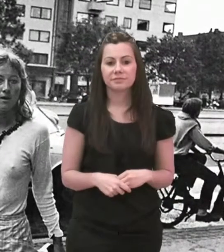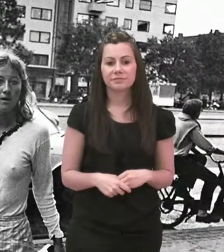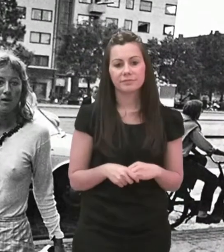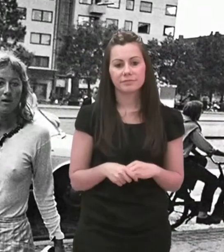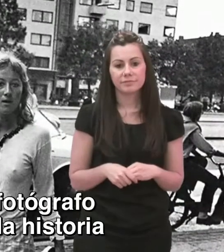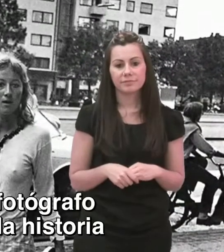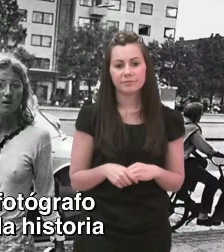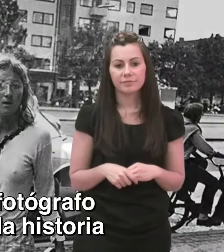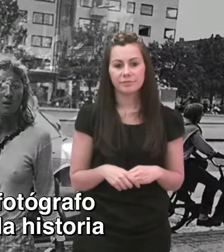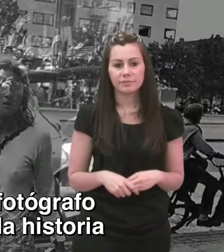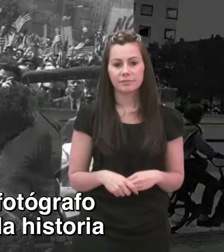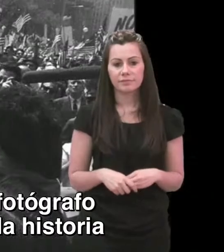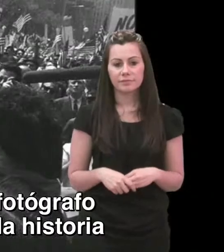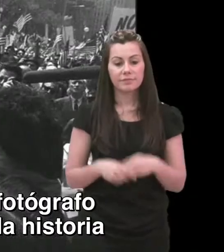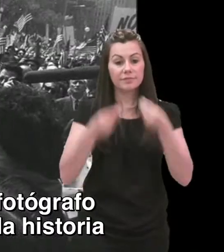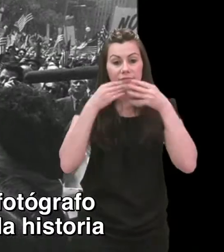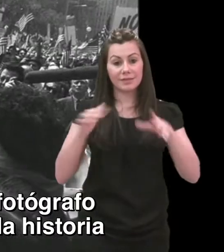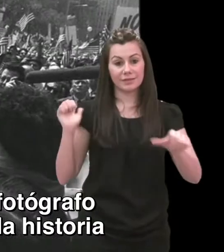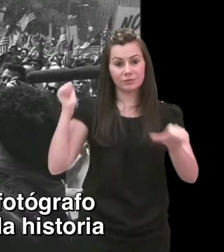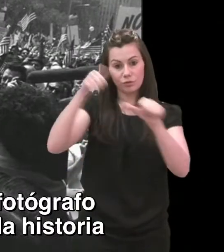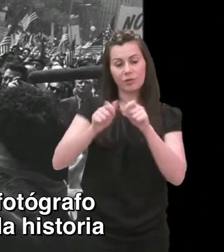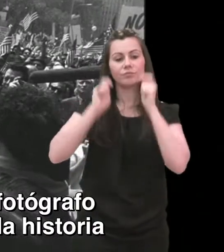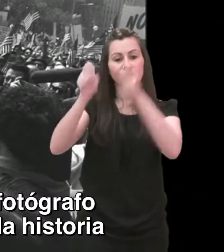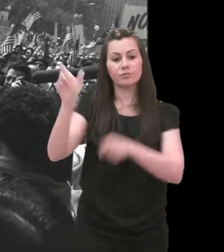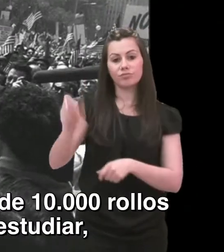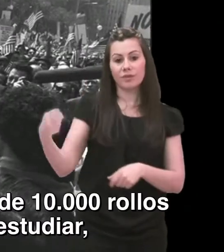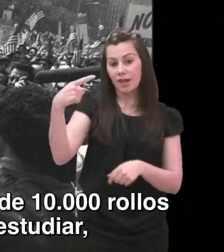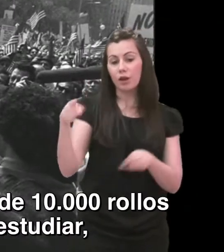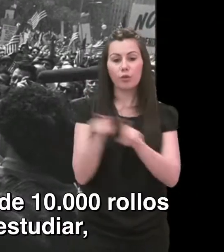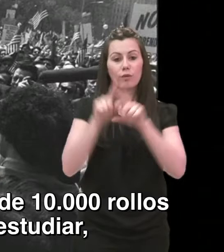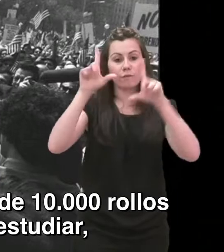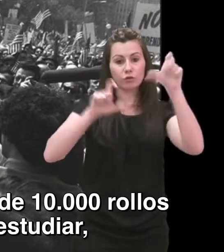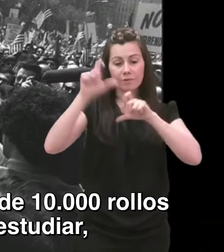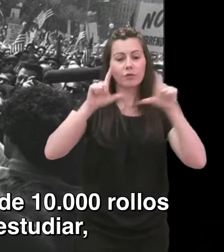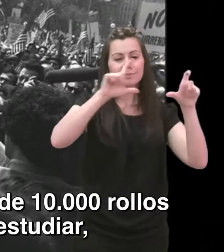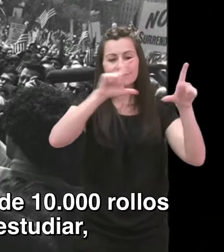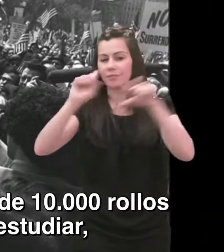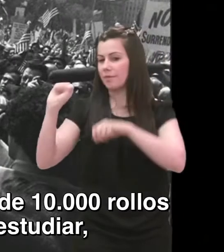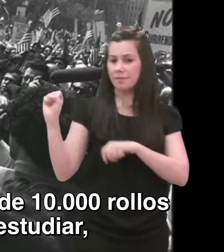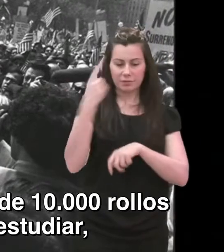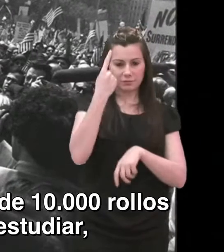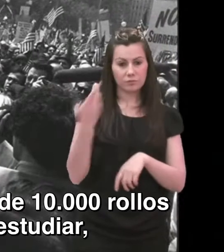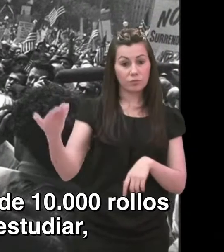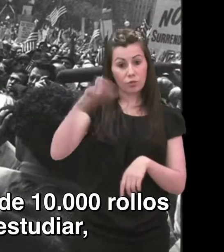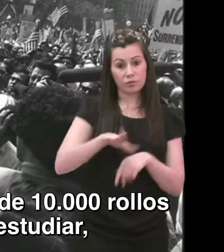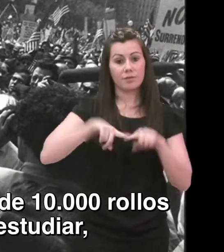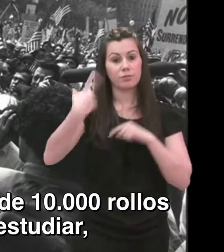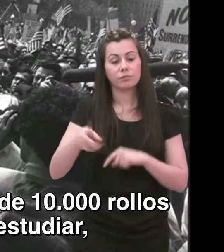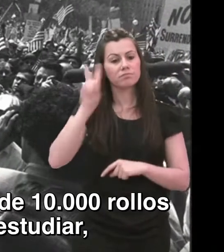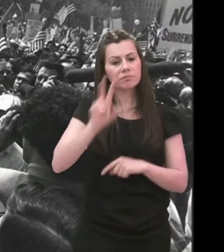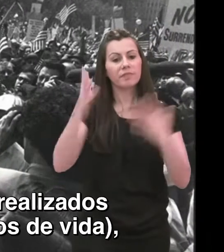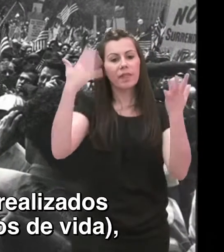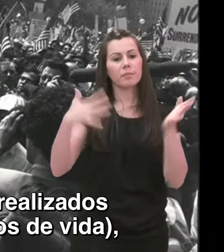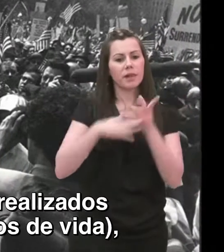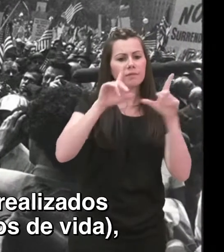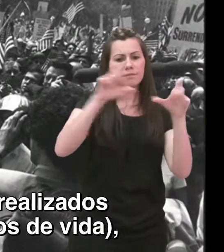vidas. Considerado el fotógrafo más prolífico de la historia, a su muerte dejó más de 10.000 rollos de películas sin